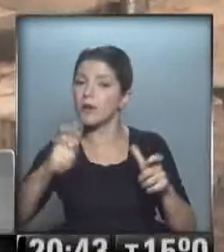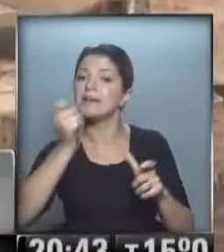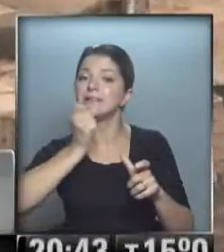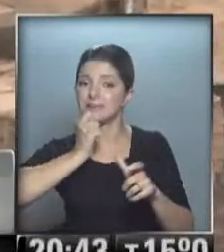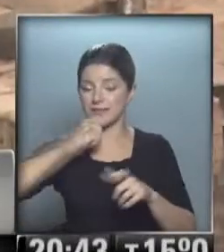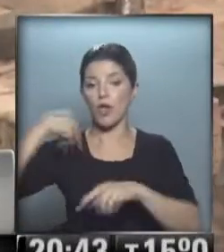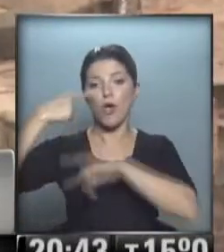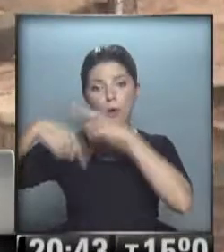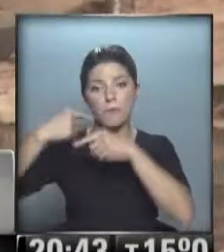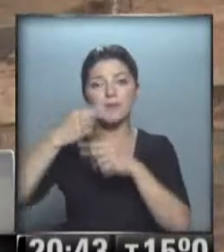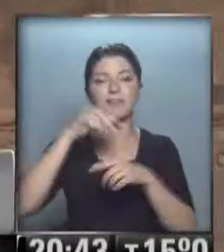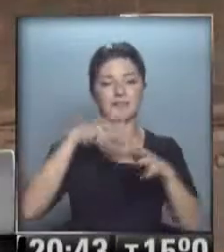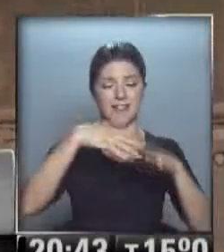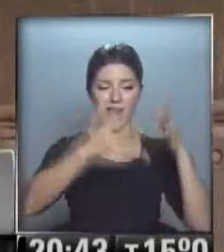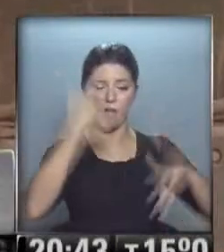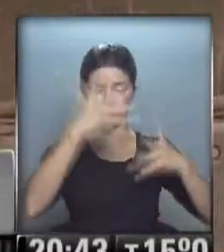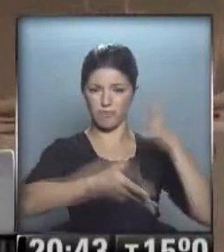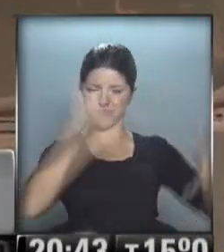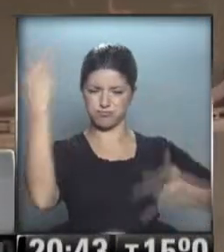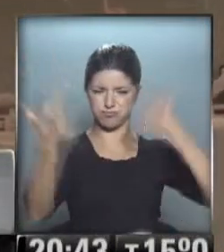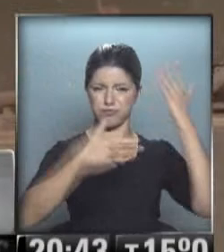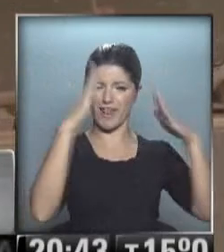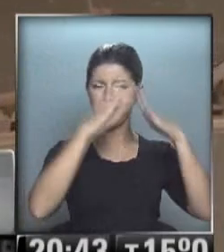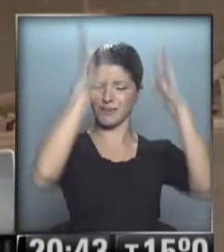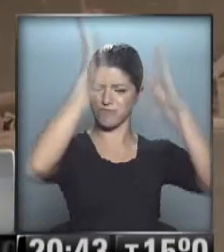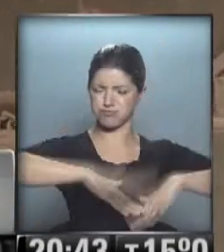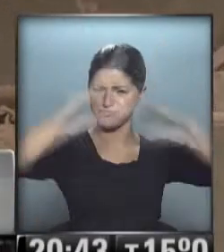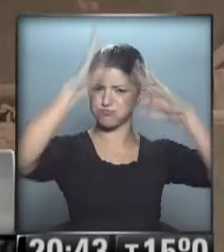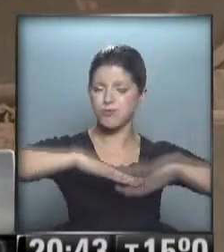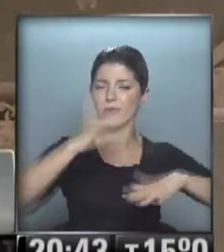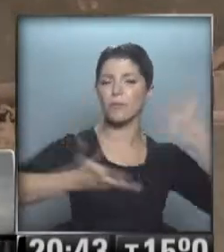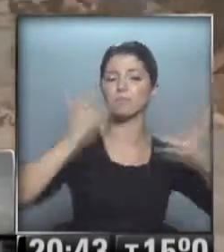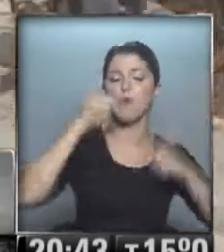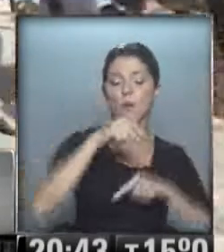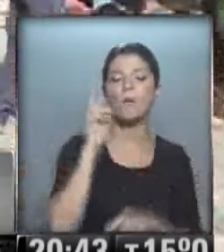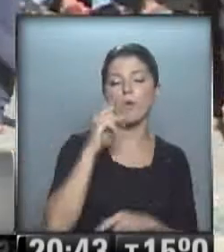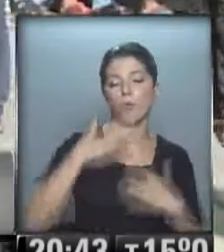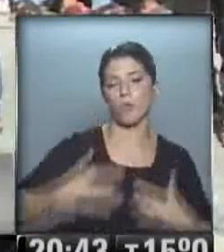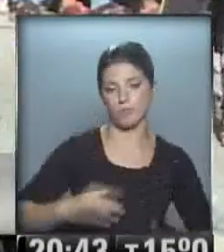comiencen a remover los escombros de las casas que han sido bombardeadas.